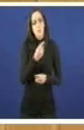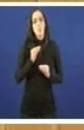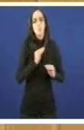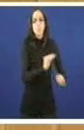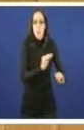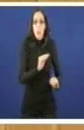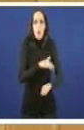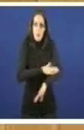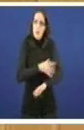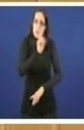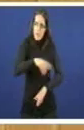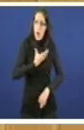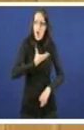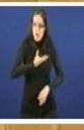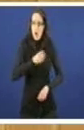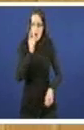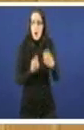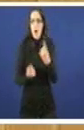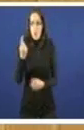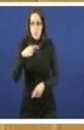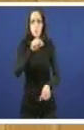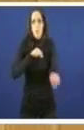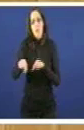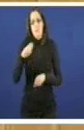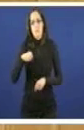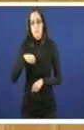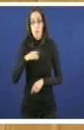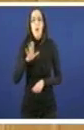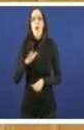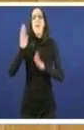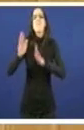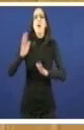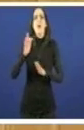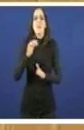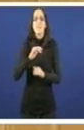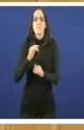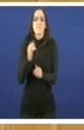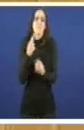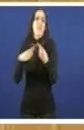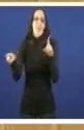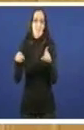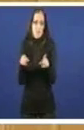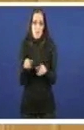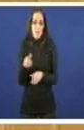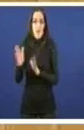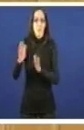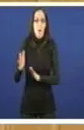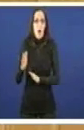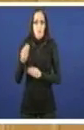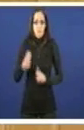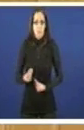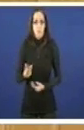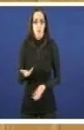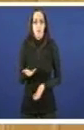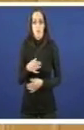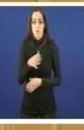cando os tempos que se estaban a pasar non eran os tempos que estamos a pasar na actualidade e se quere podemos seguir falando de datos